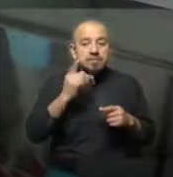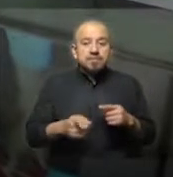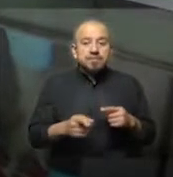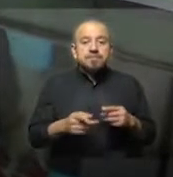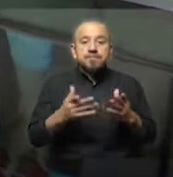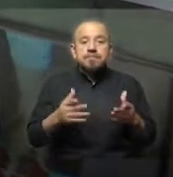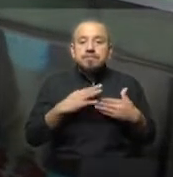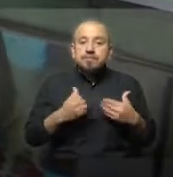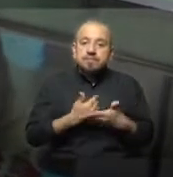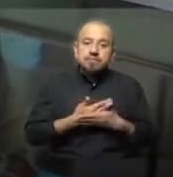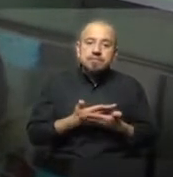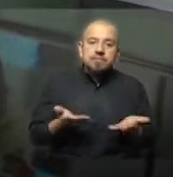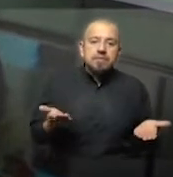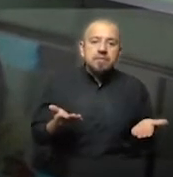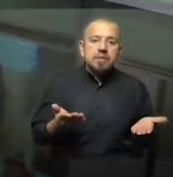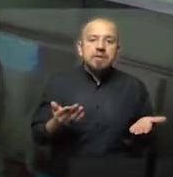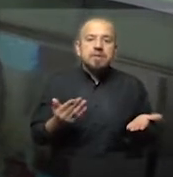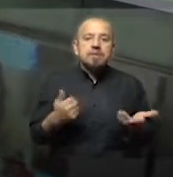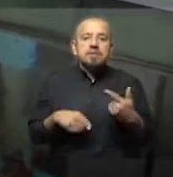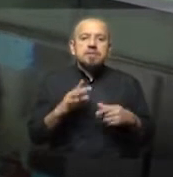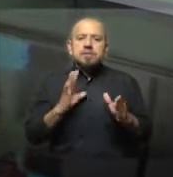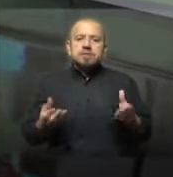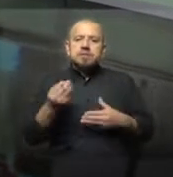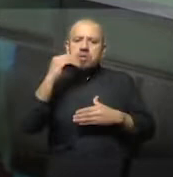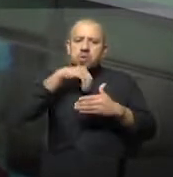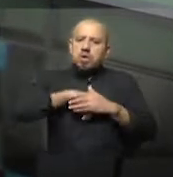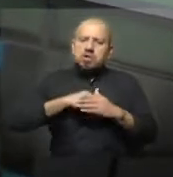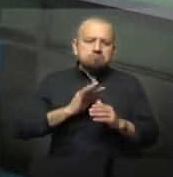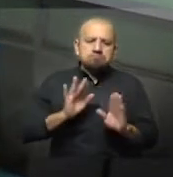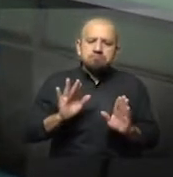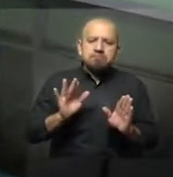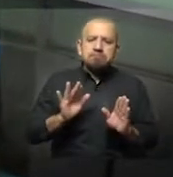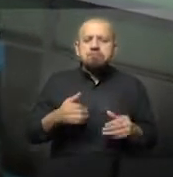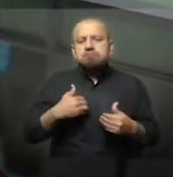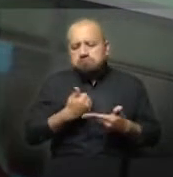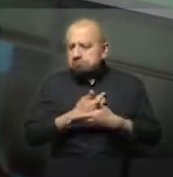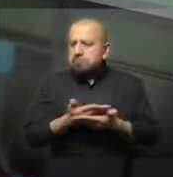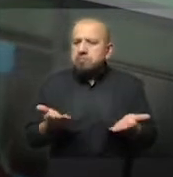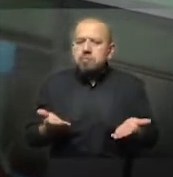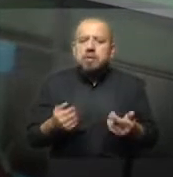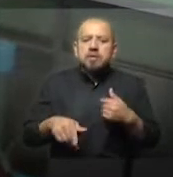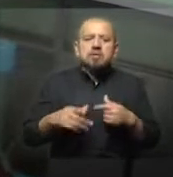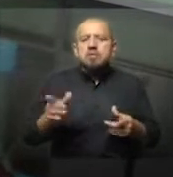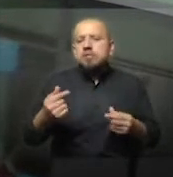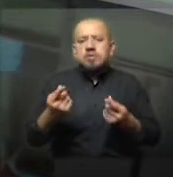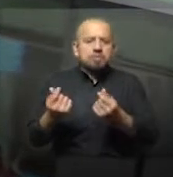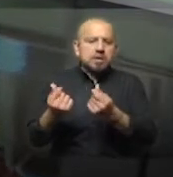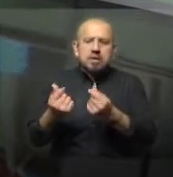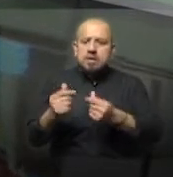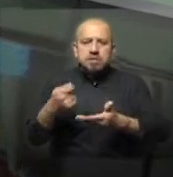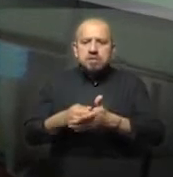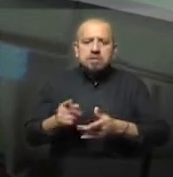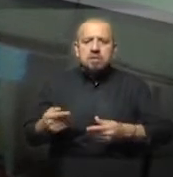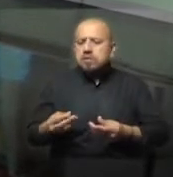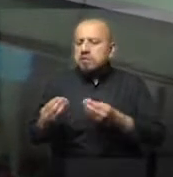era una mujer muy generosa generosa que no se guardaba nada generosa que lo brindaba todo generosa que sigue que venía y no tenía plata para comprar la hierba se